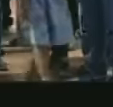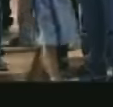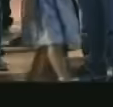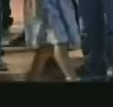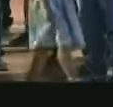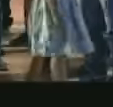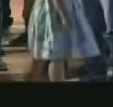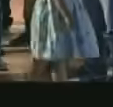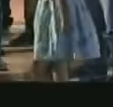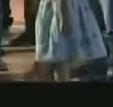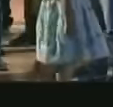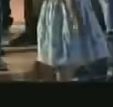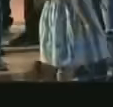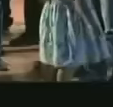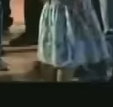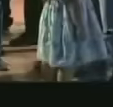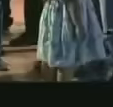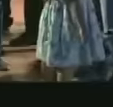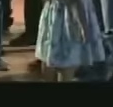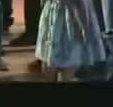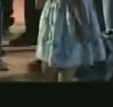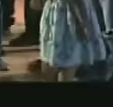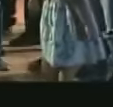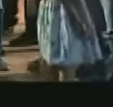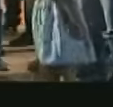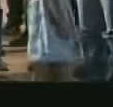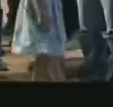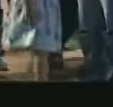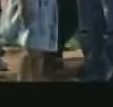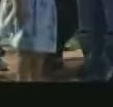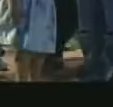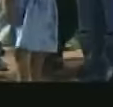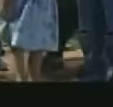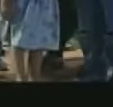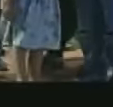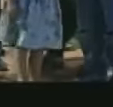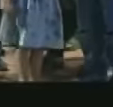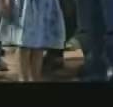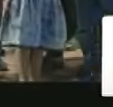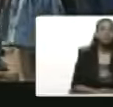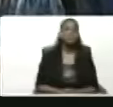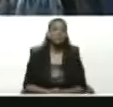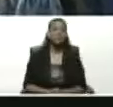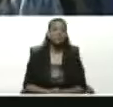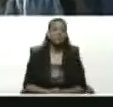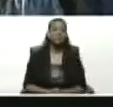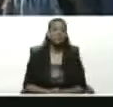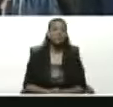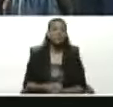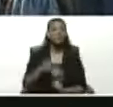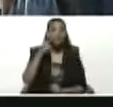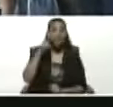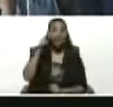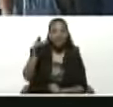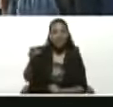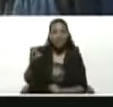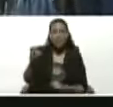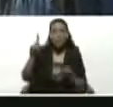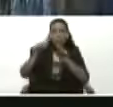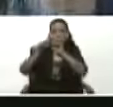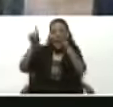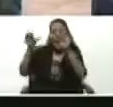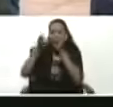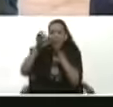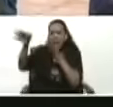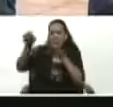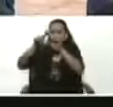de inmediato me garantiza, gobernador, que llegue la brigada comunitaria militar y